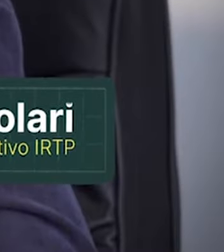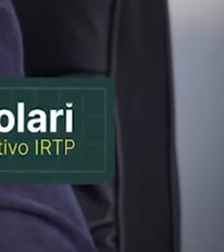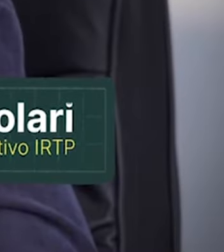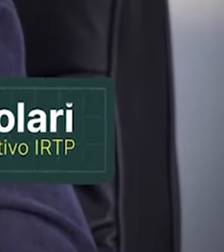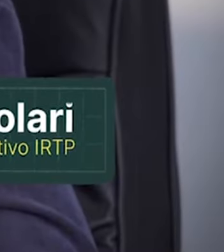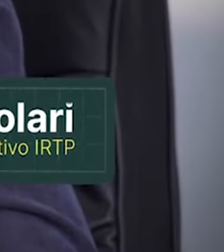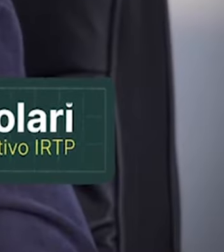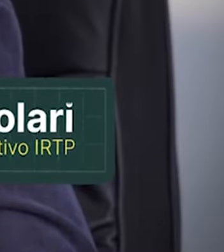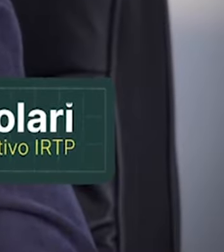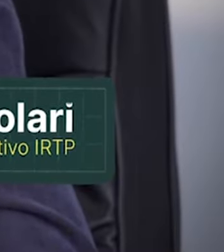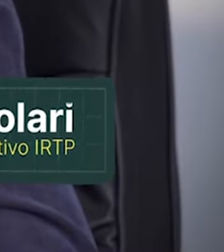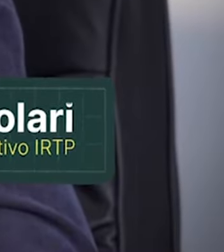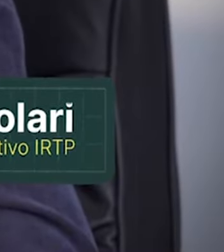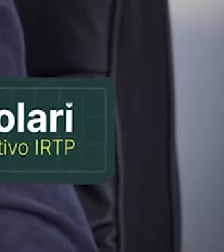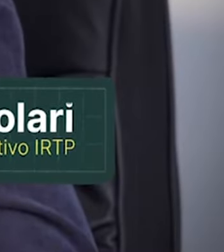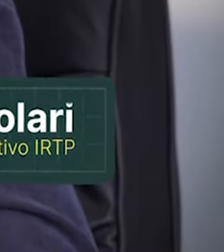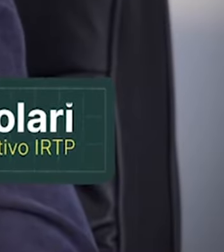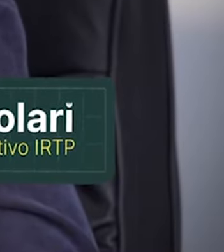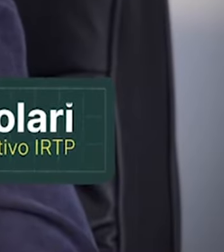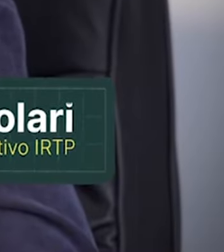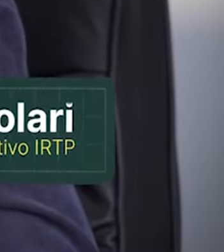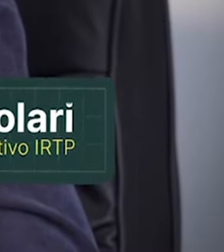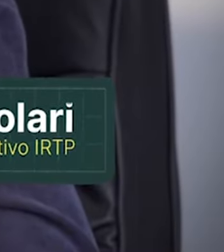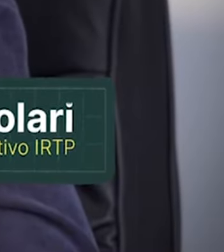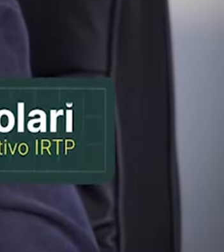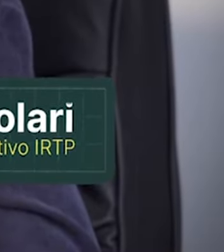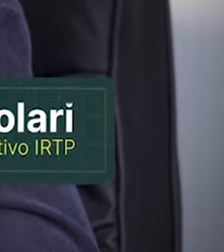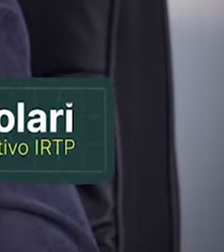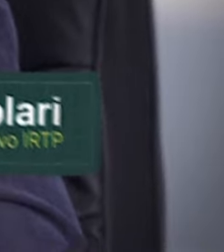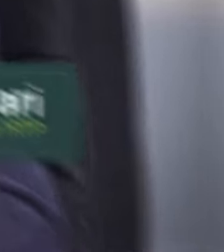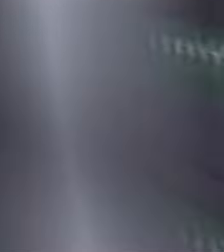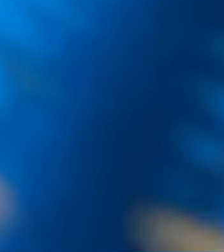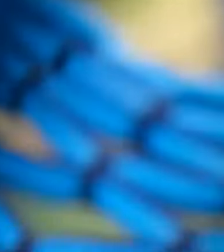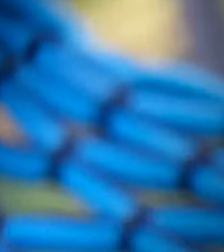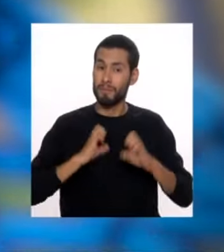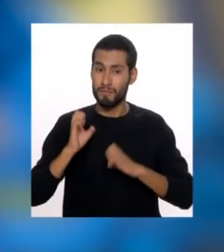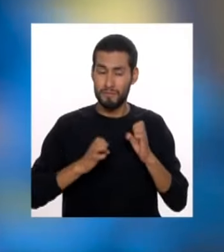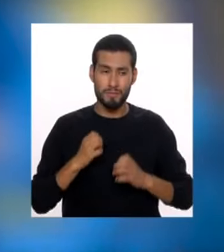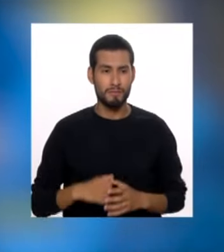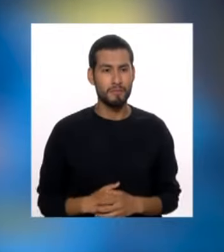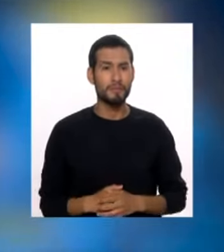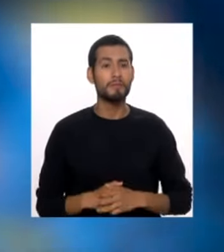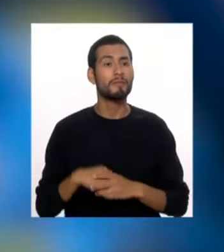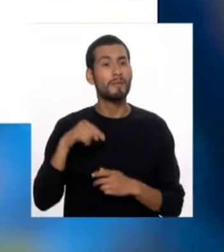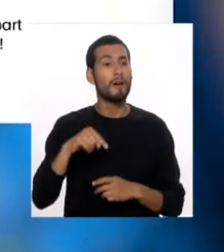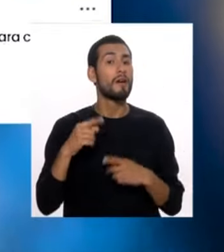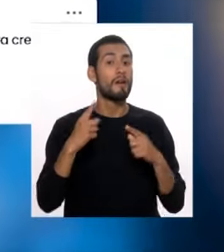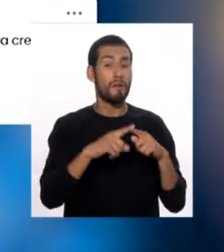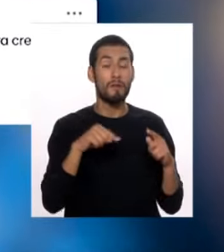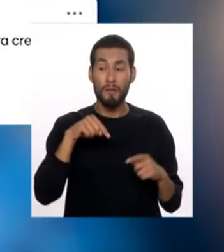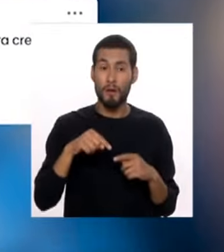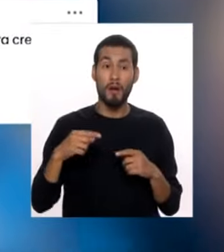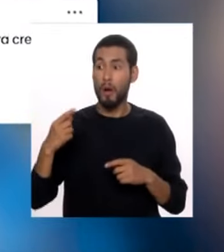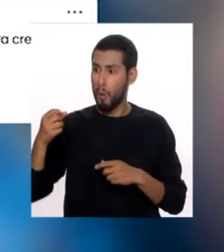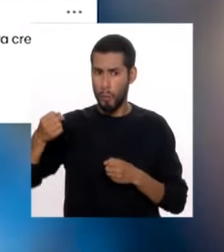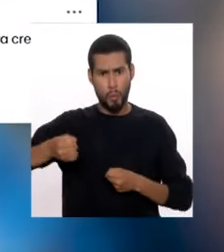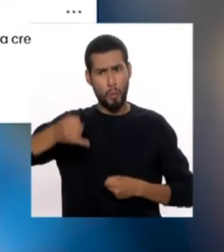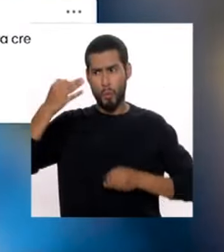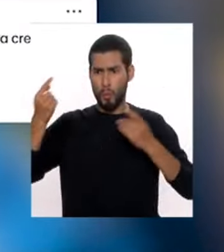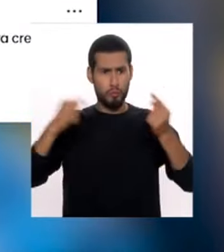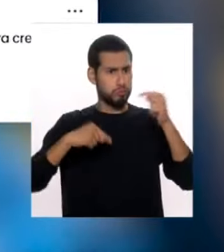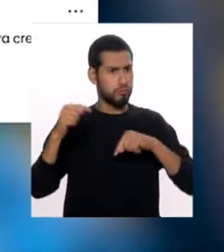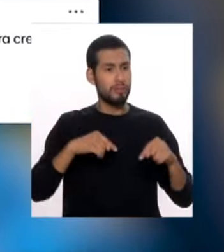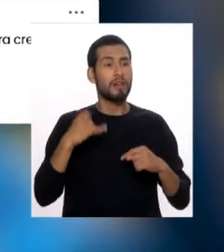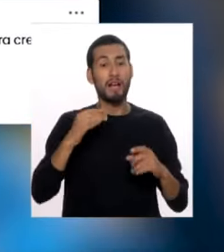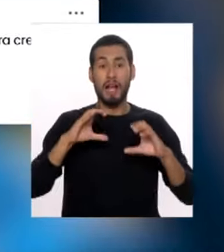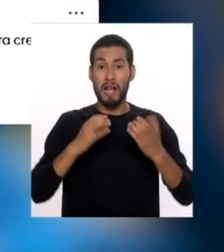protegerlos ante cualquier situación que ponga en riesgo su desarrollo físico y emocional. Los comentarios no demoraron en llegar. Y con el